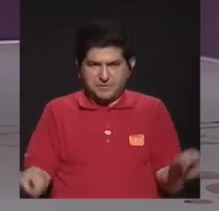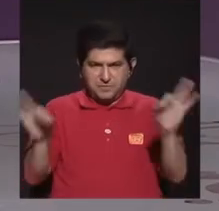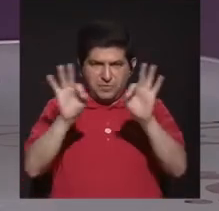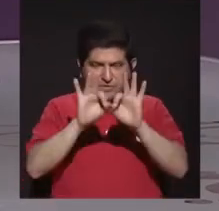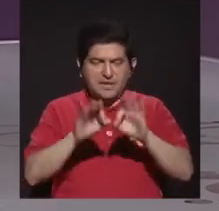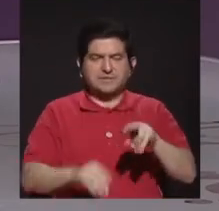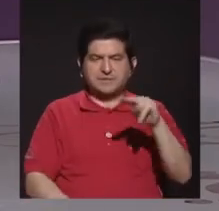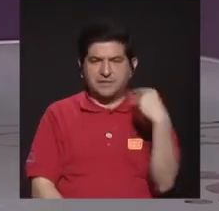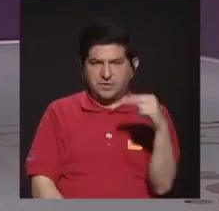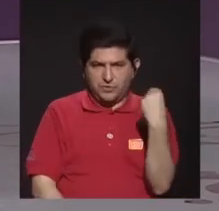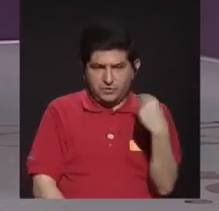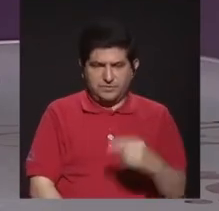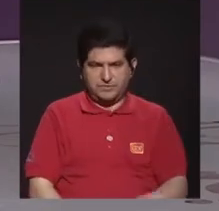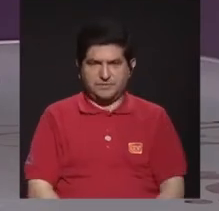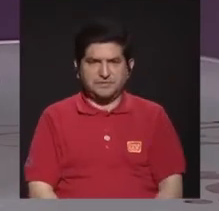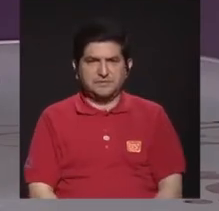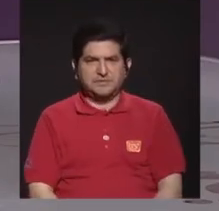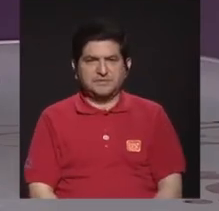noticias cuando